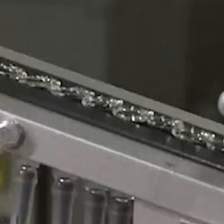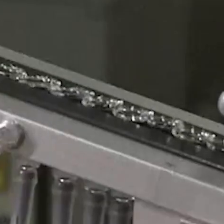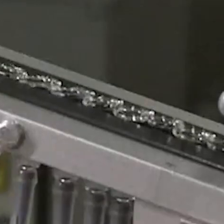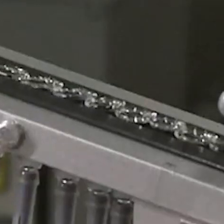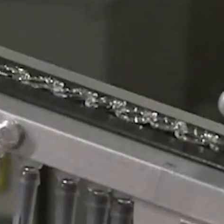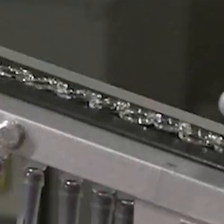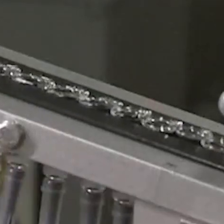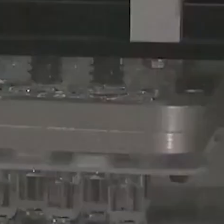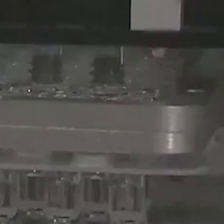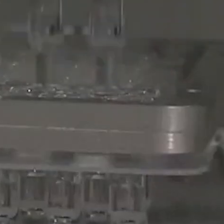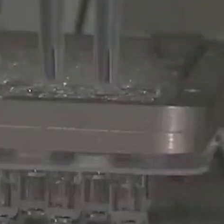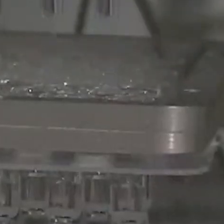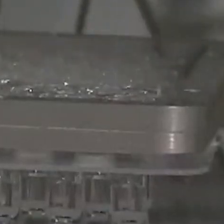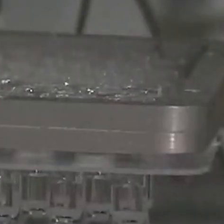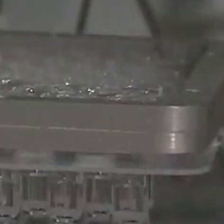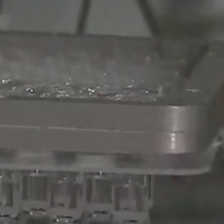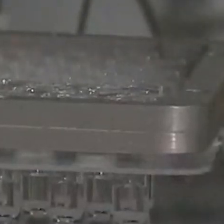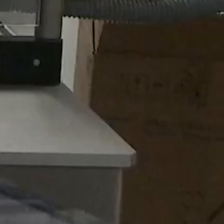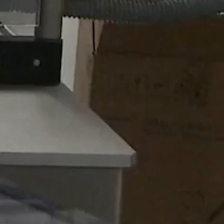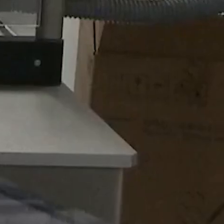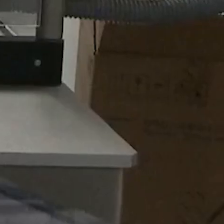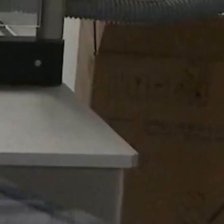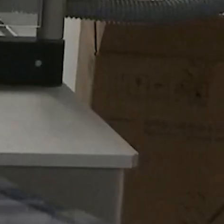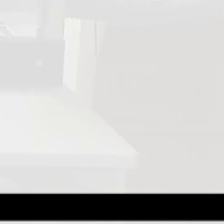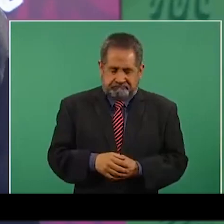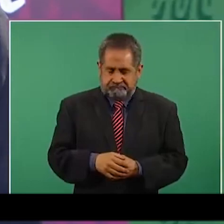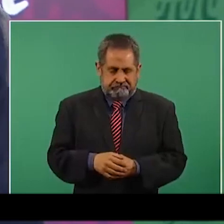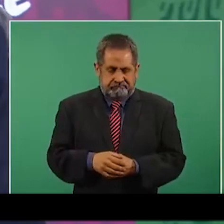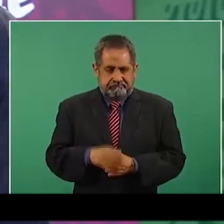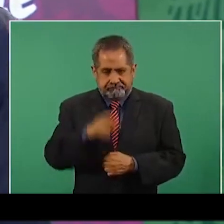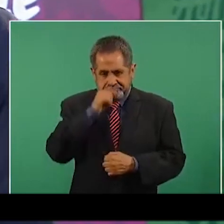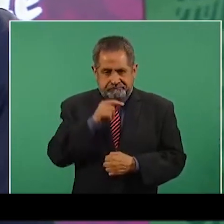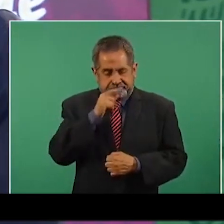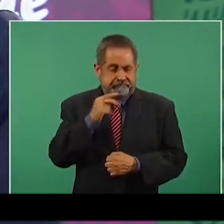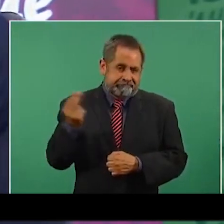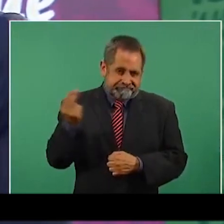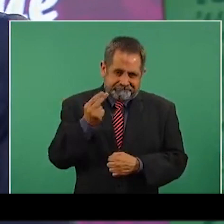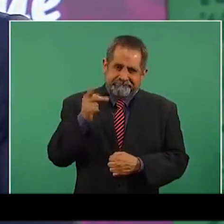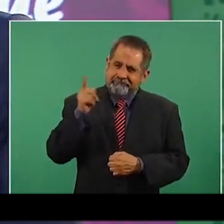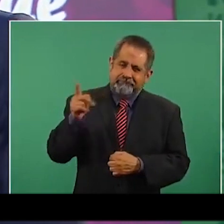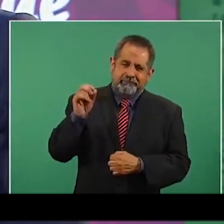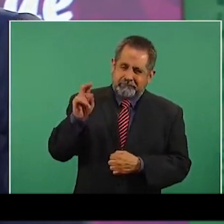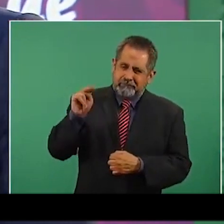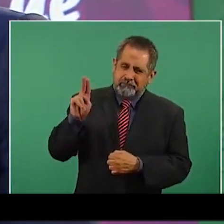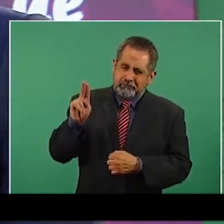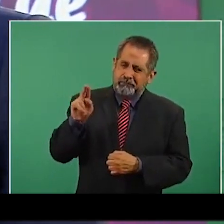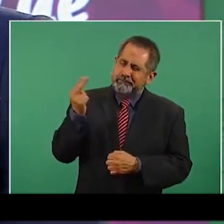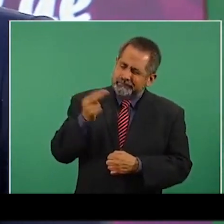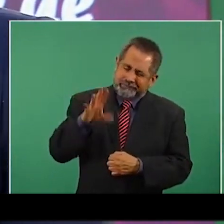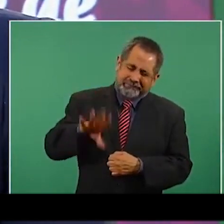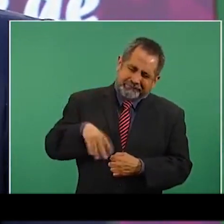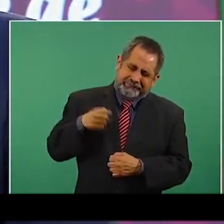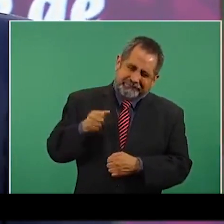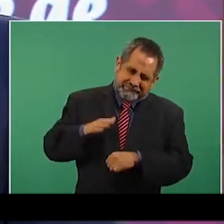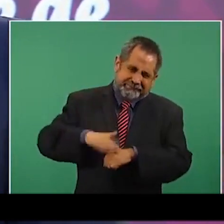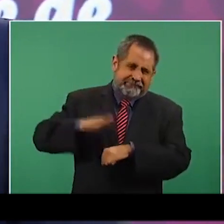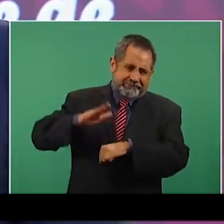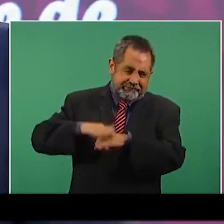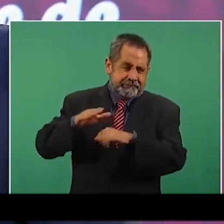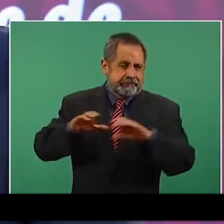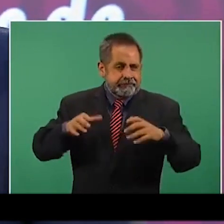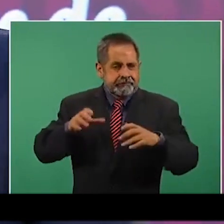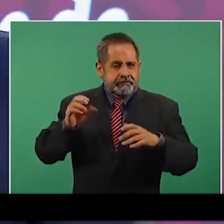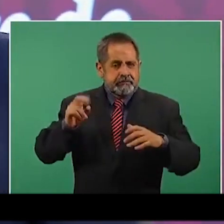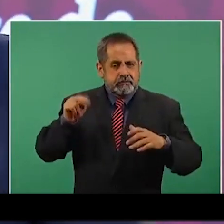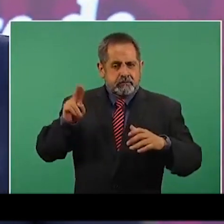para que se mejore el mecanismo de distribución de vacunas COVAX. Tiene que hacer un esfuerzo mayor la